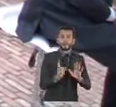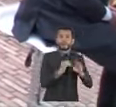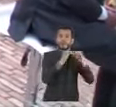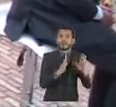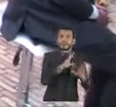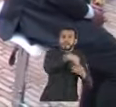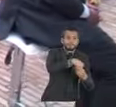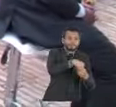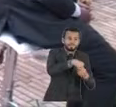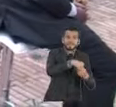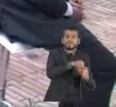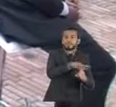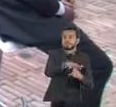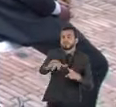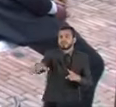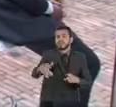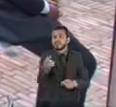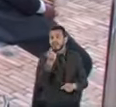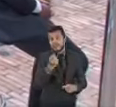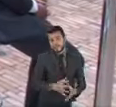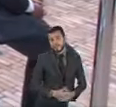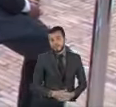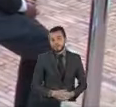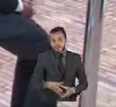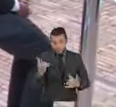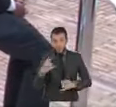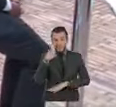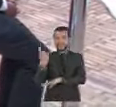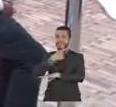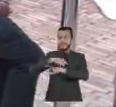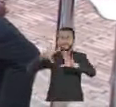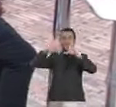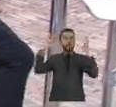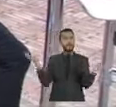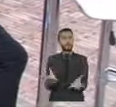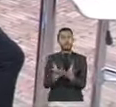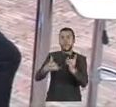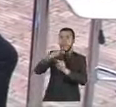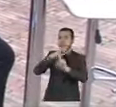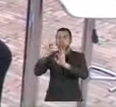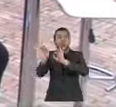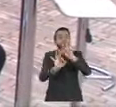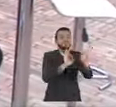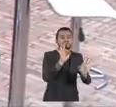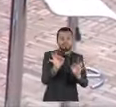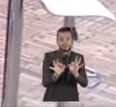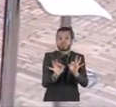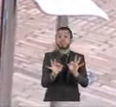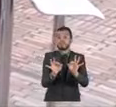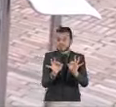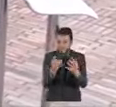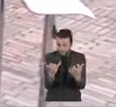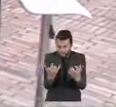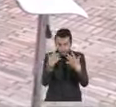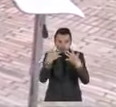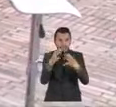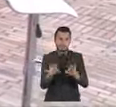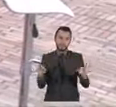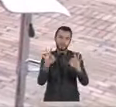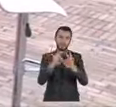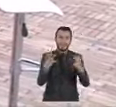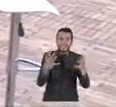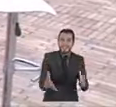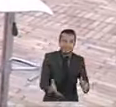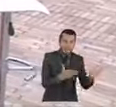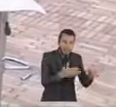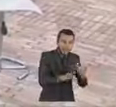del Hábitat, como parte de este decenio de acción crucial con miras a lograr los objetivos de